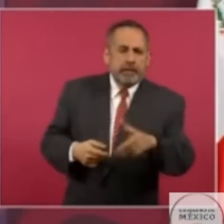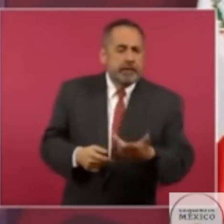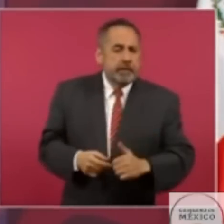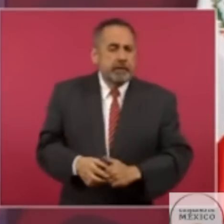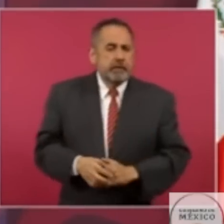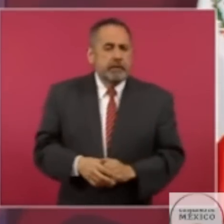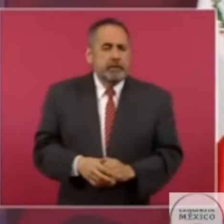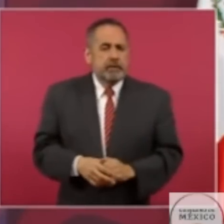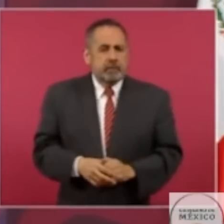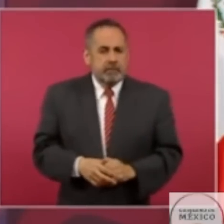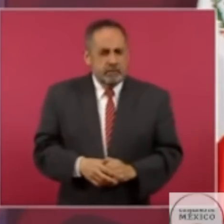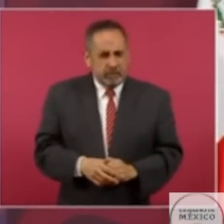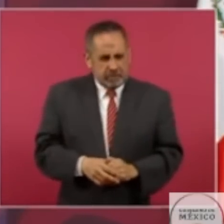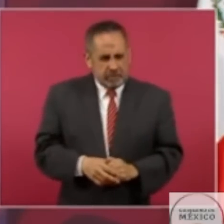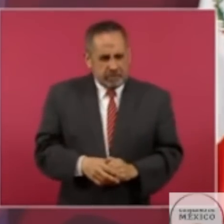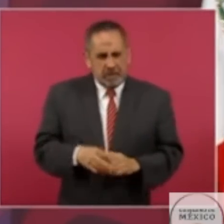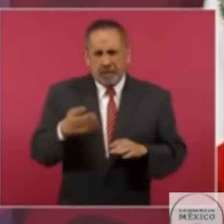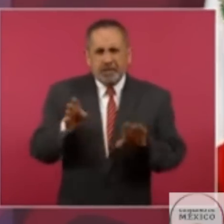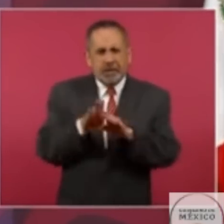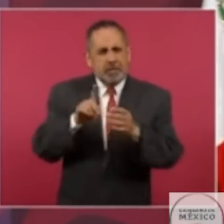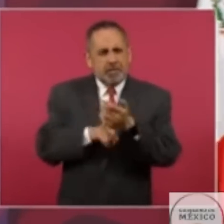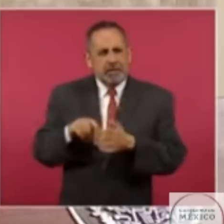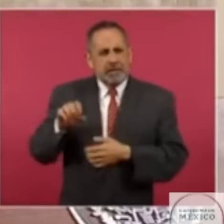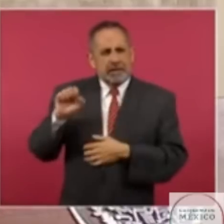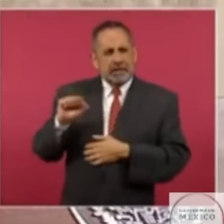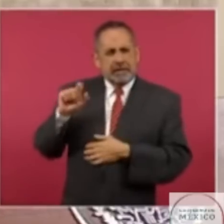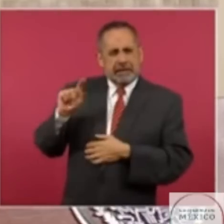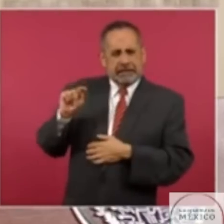Entonces, además, por cuestiones éticas,